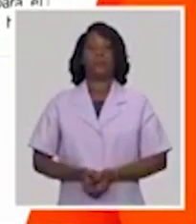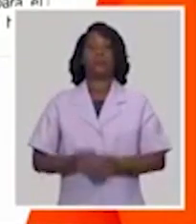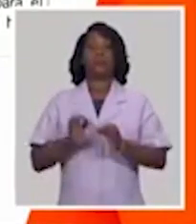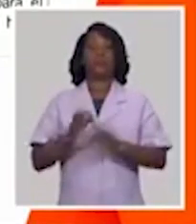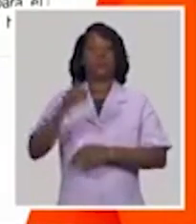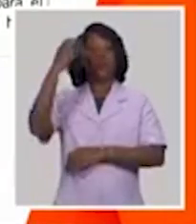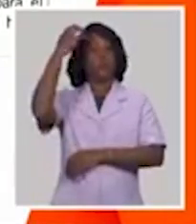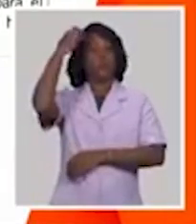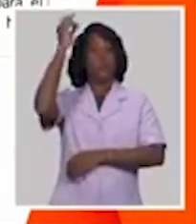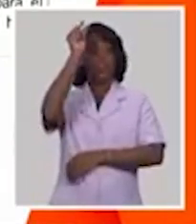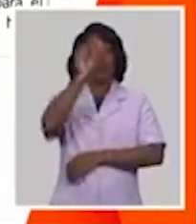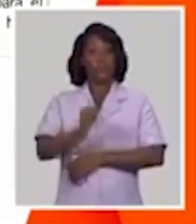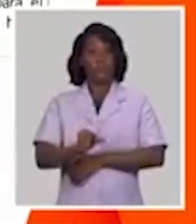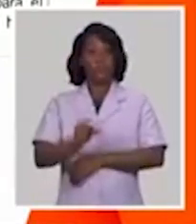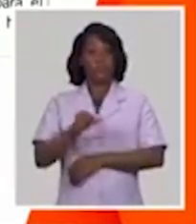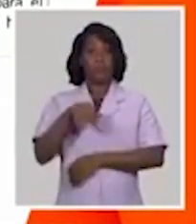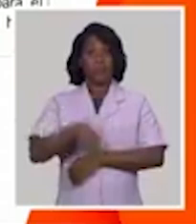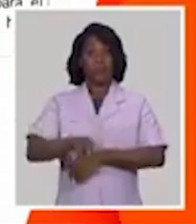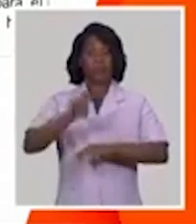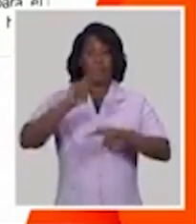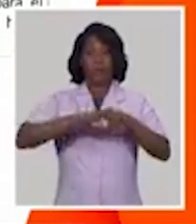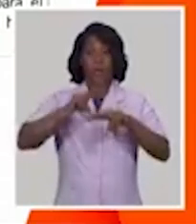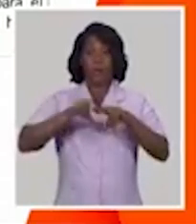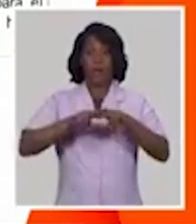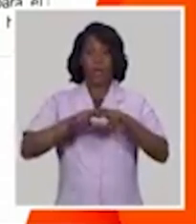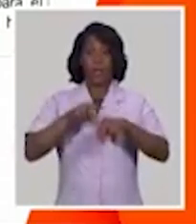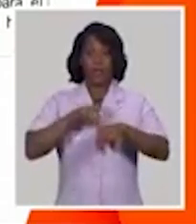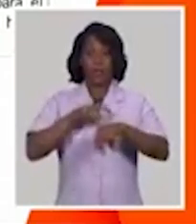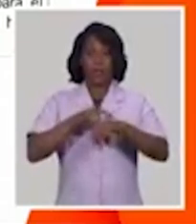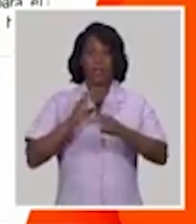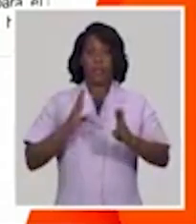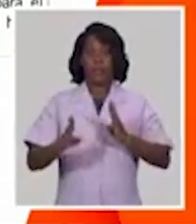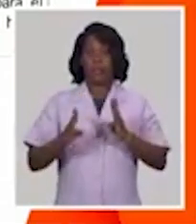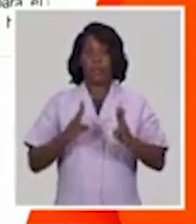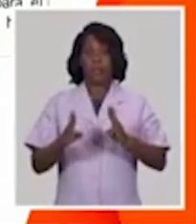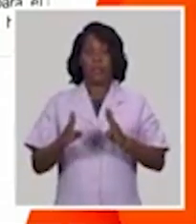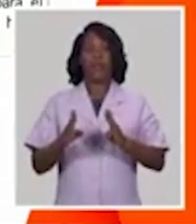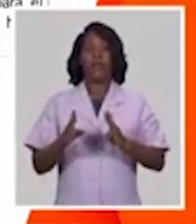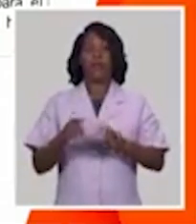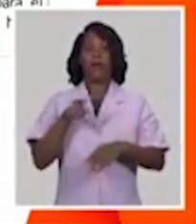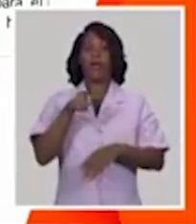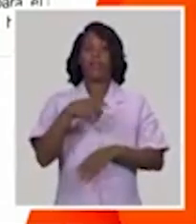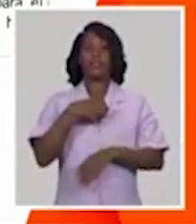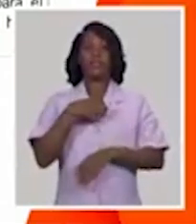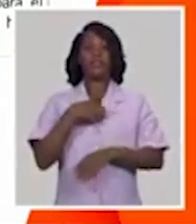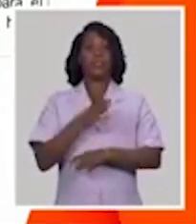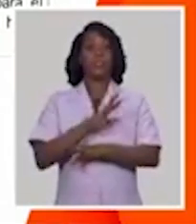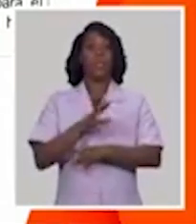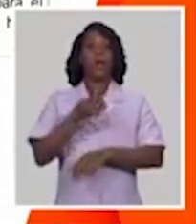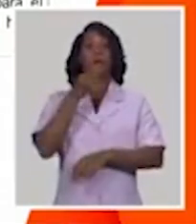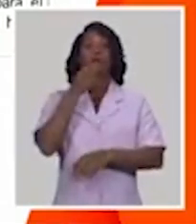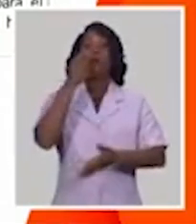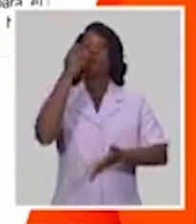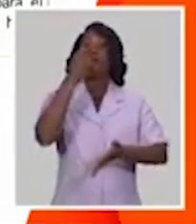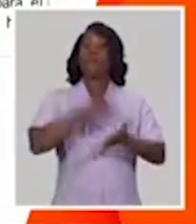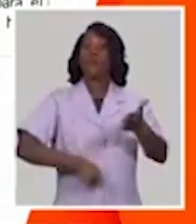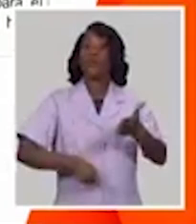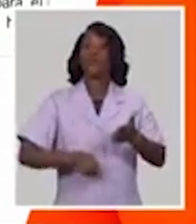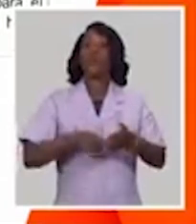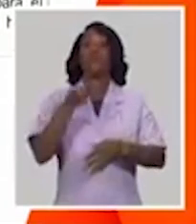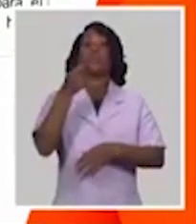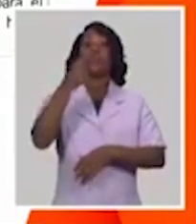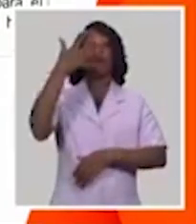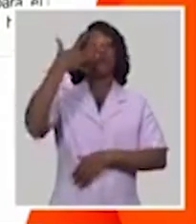al gobernador de la ciudad durante este periodo de un instrumento legal que permita aplicar multas severas con